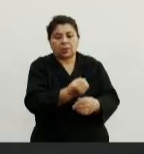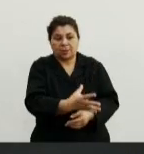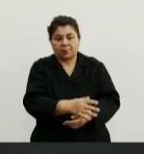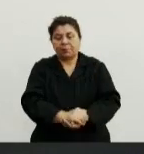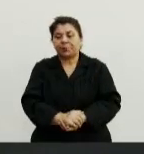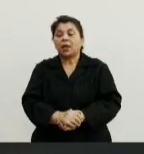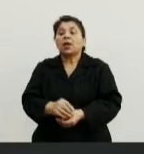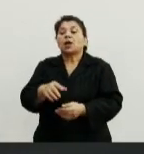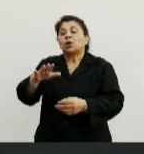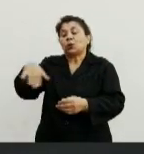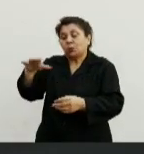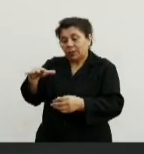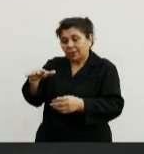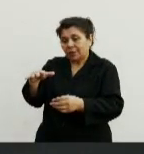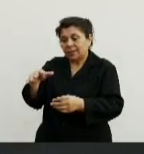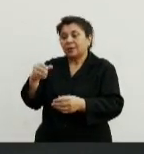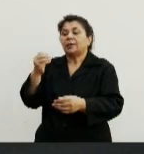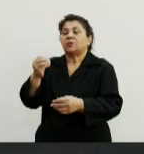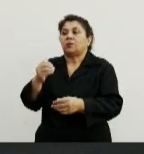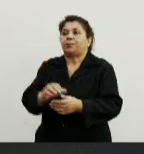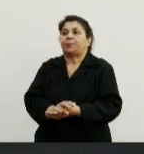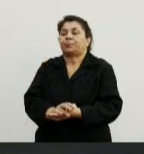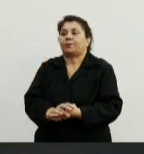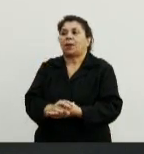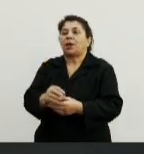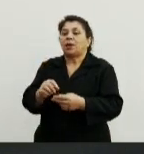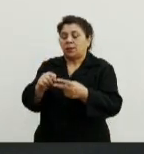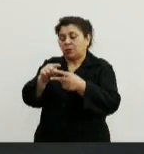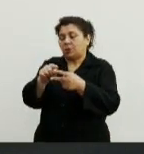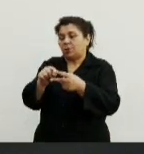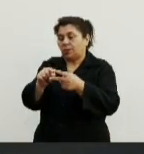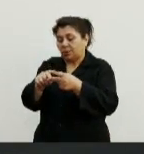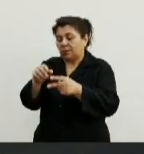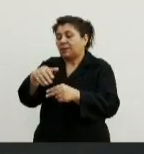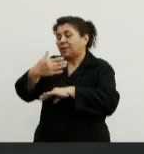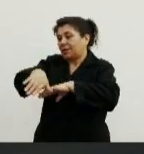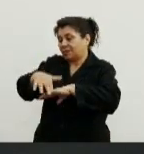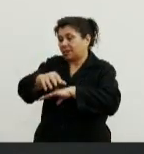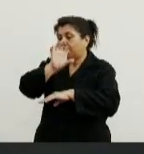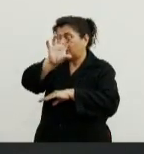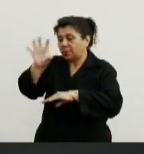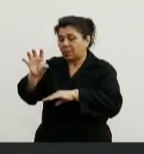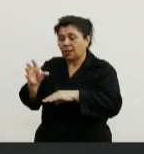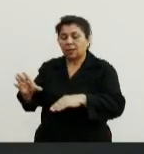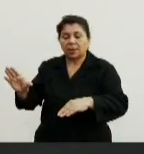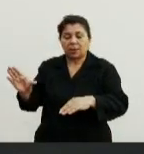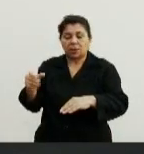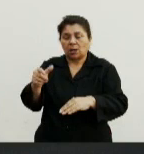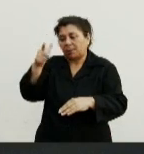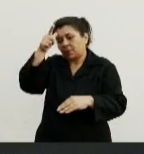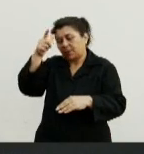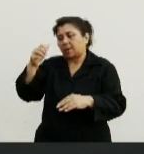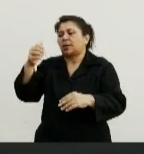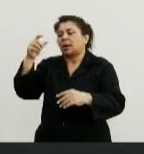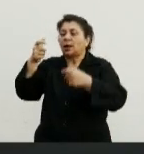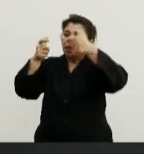diferenciar dos cosas por un lado de los pasos limítrofes provinciales que están custodiados por todas las fuerzas de seguridad de la provincia y